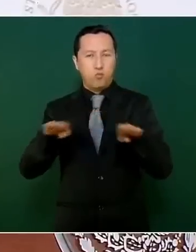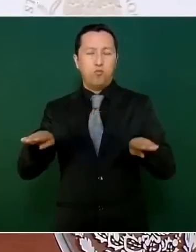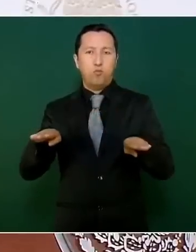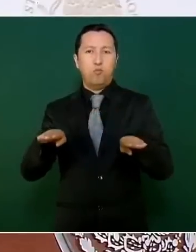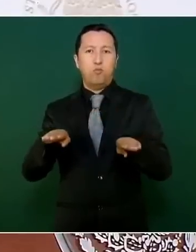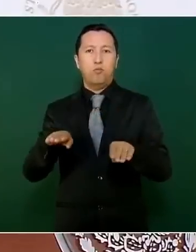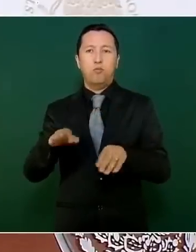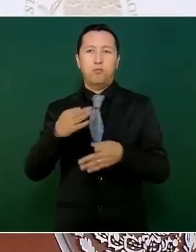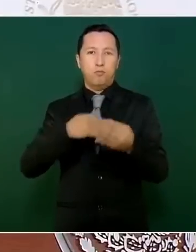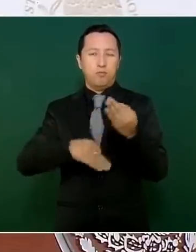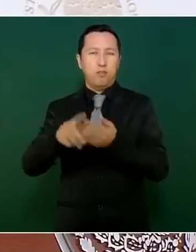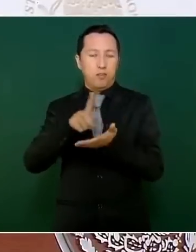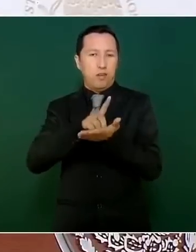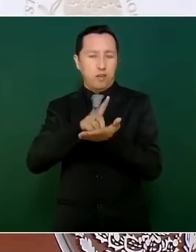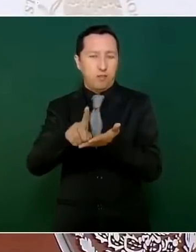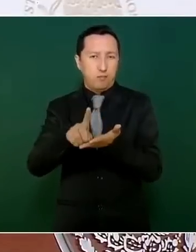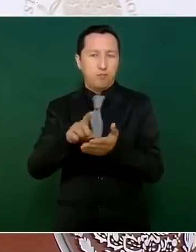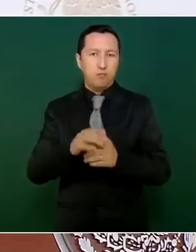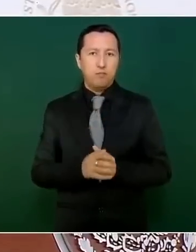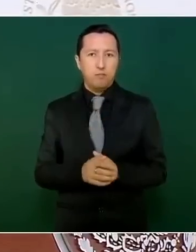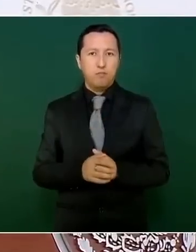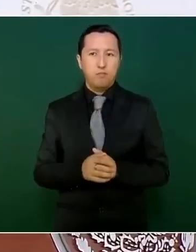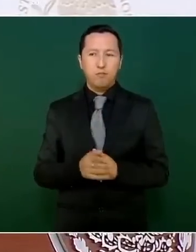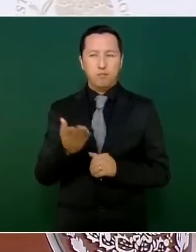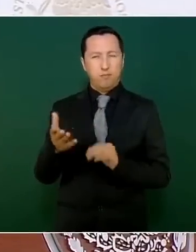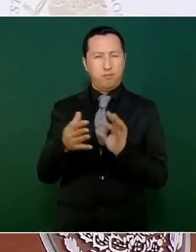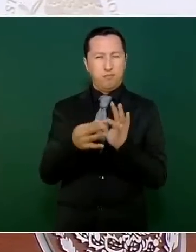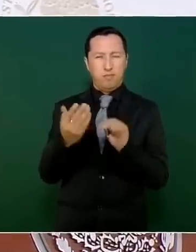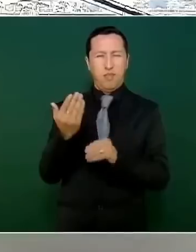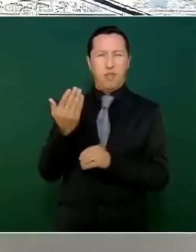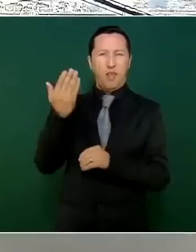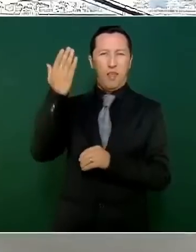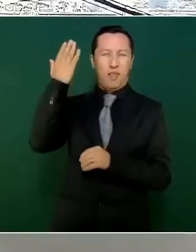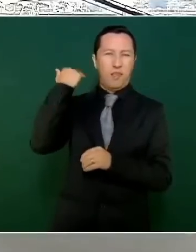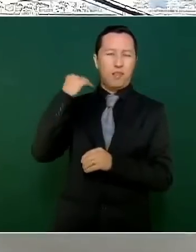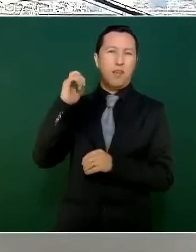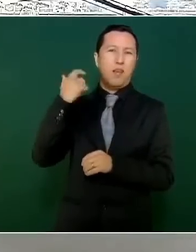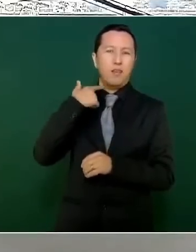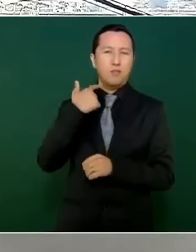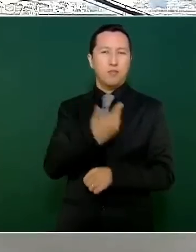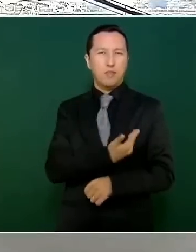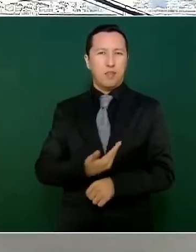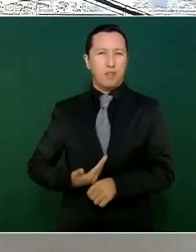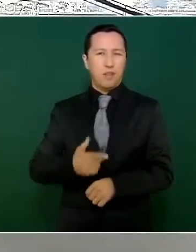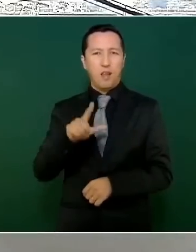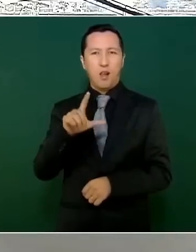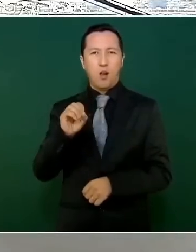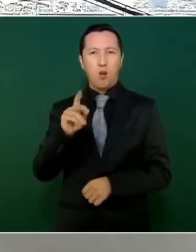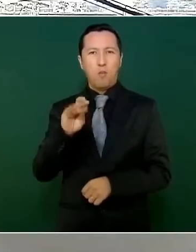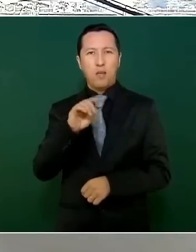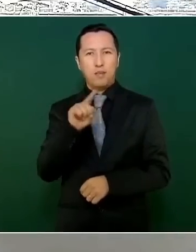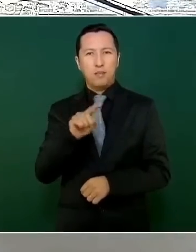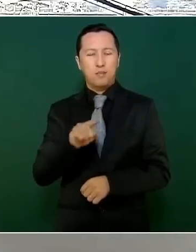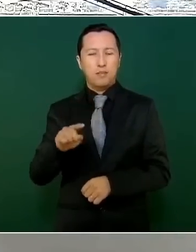Mencionas al presidente López Mateos, coincido, fue un buen